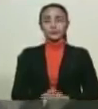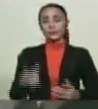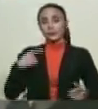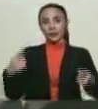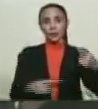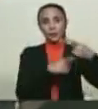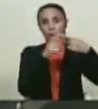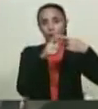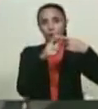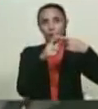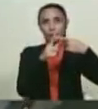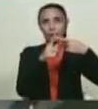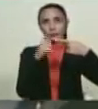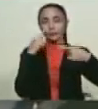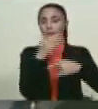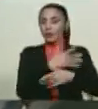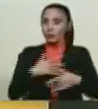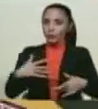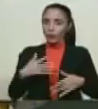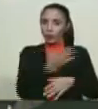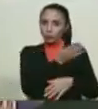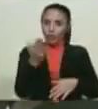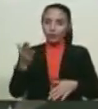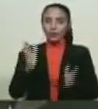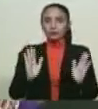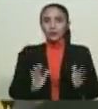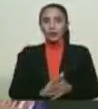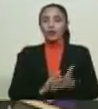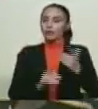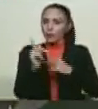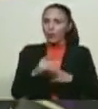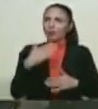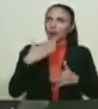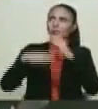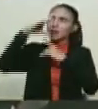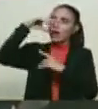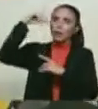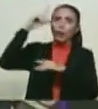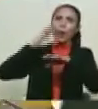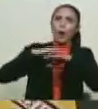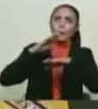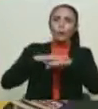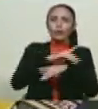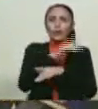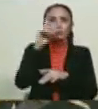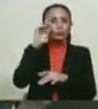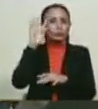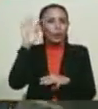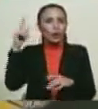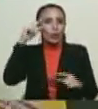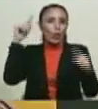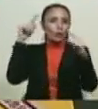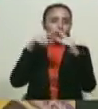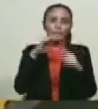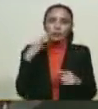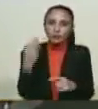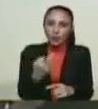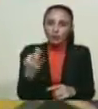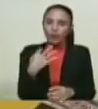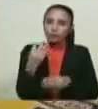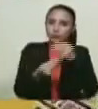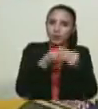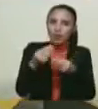Primeramente, le quiero dar las gracias a Dios por hacer nuestro sueño realidad. Y a pesar